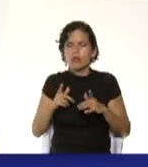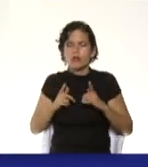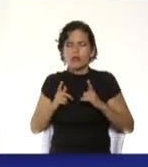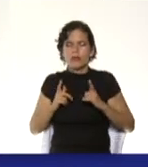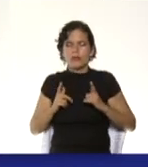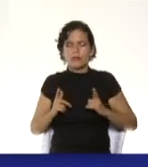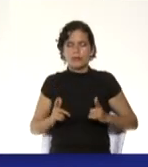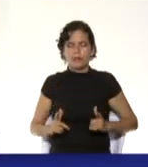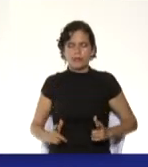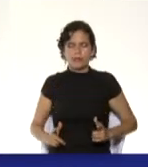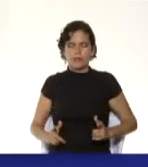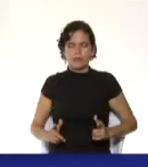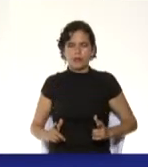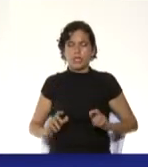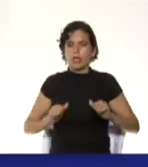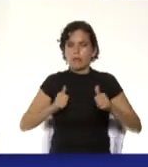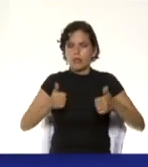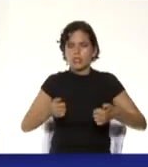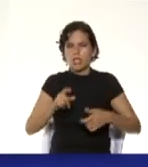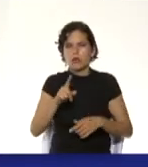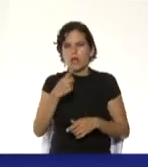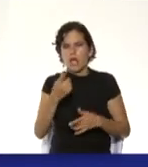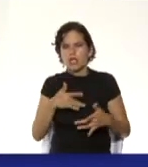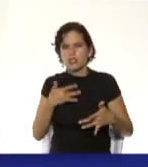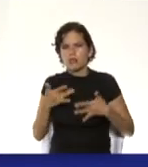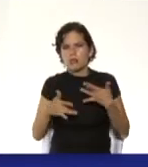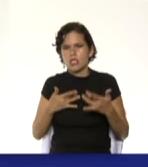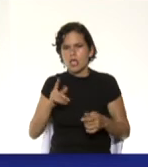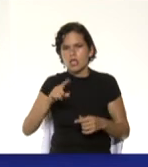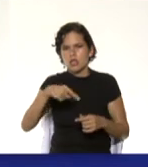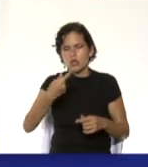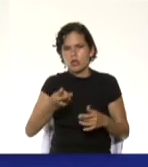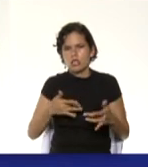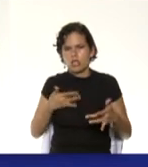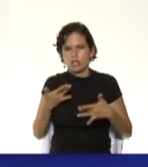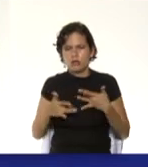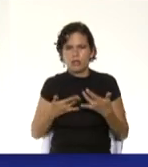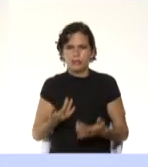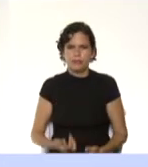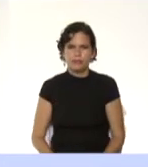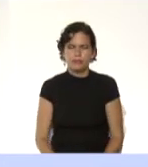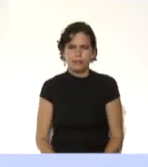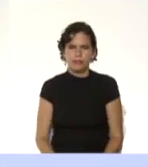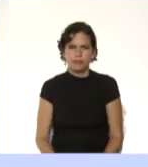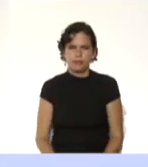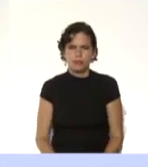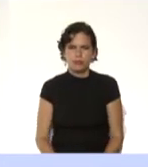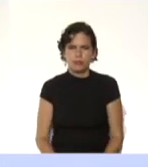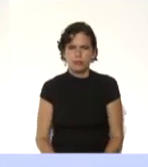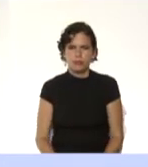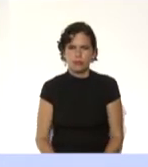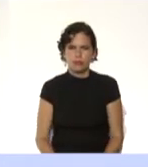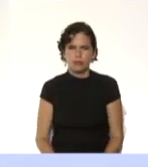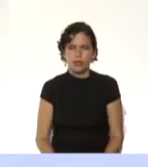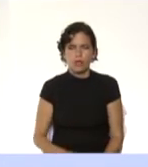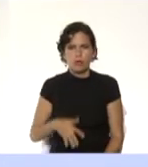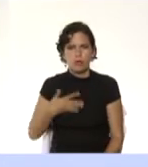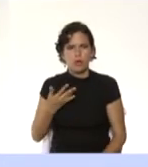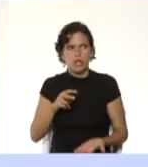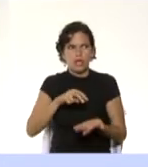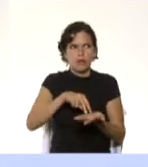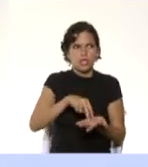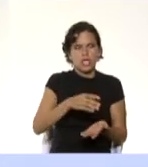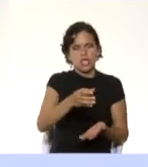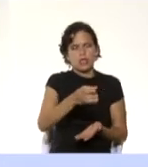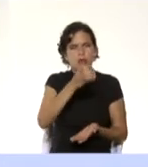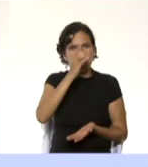entre una actividad y otra, entre una actividad realizada en un área de formación y de otra. Puedes levantarte,